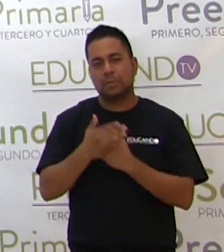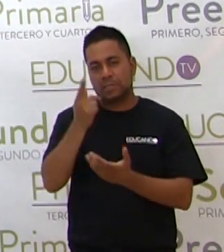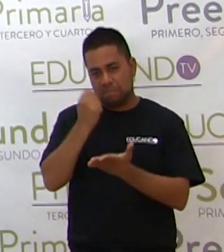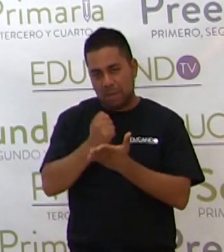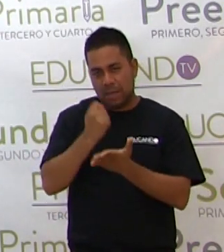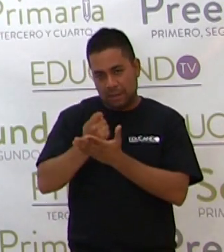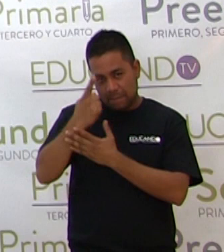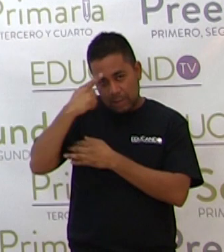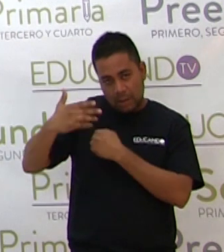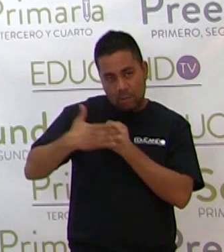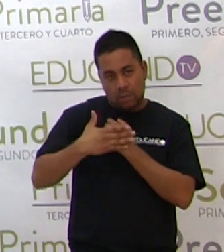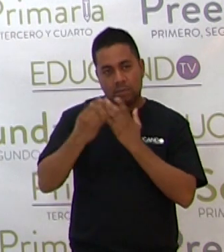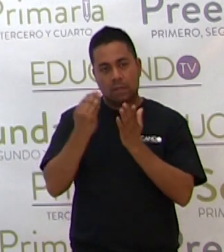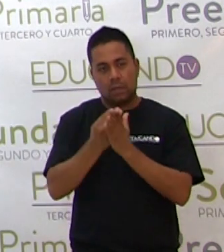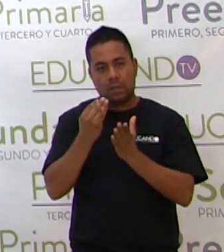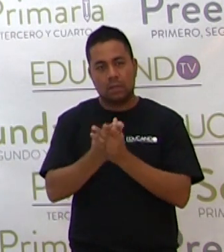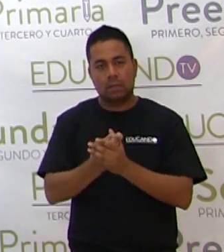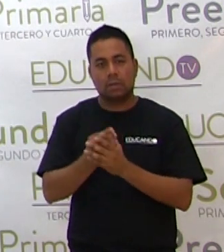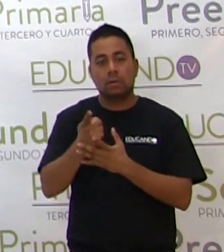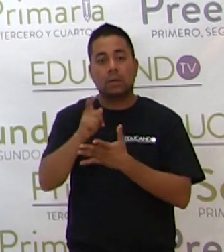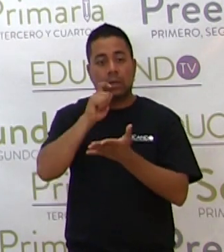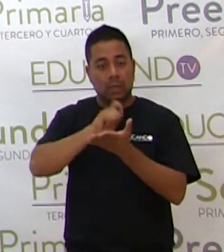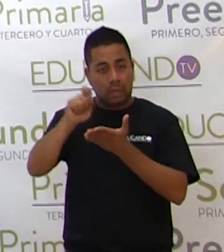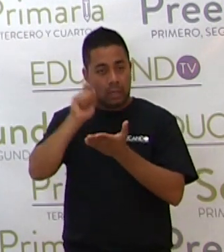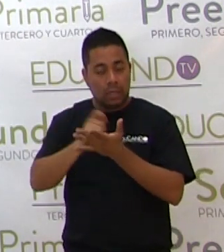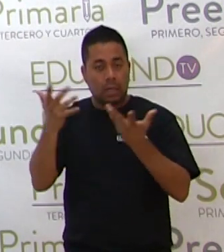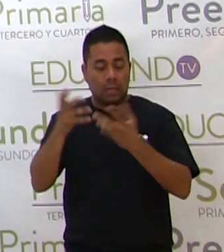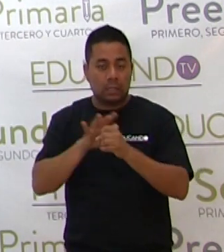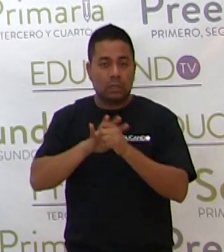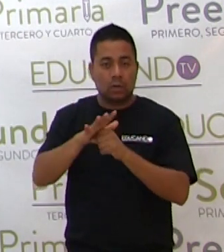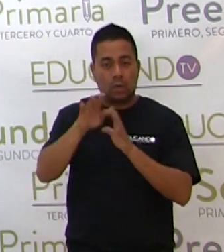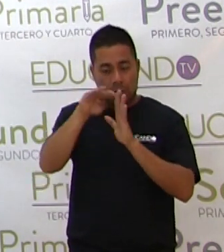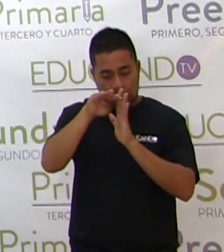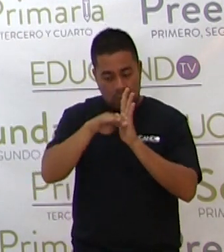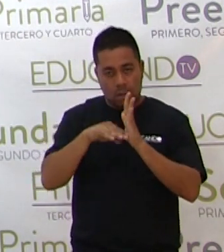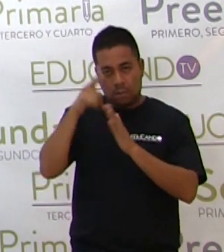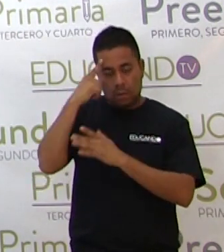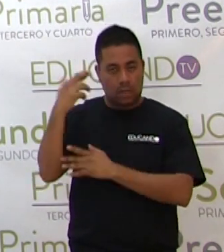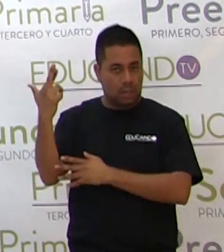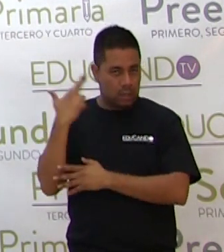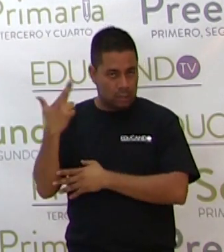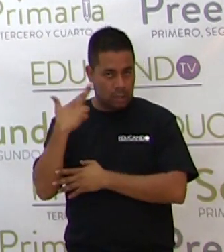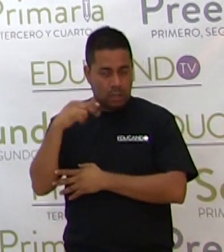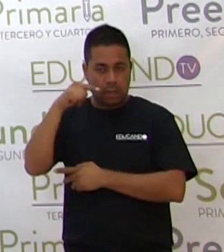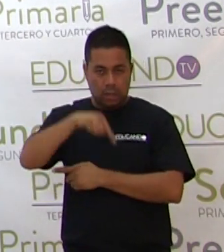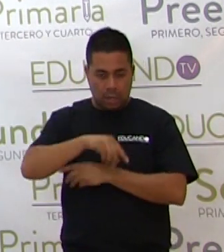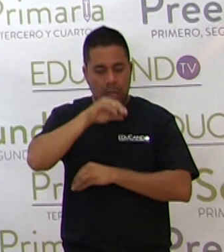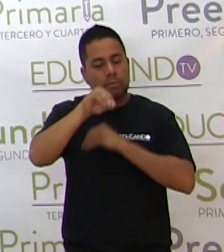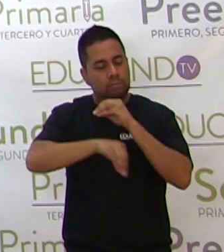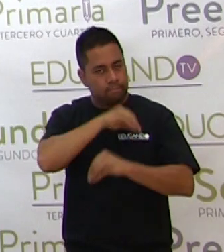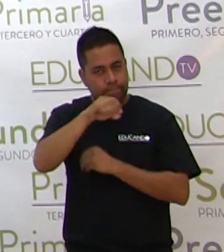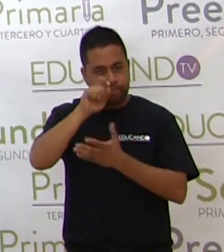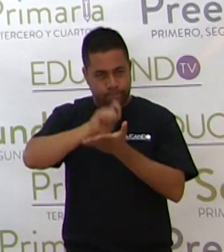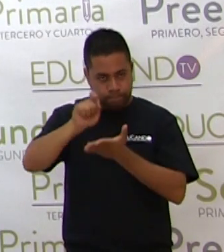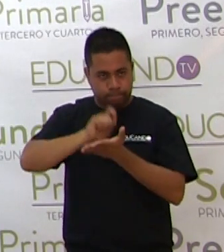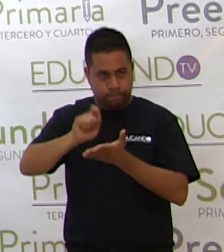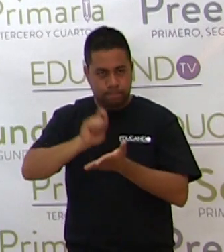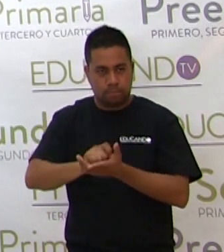la próxima sesión elaborar un guión de radio lo vamos a hacer aquí